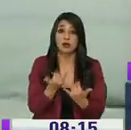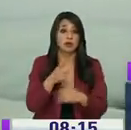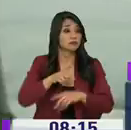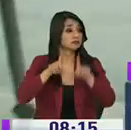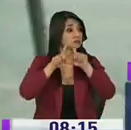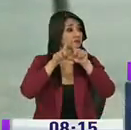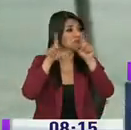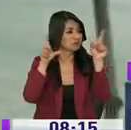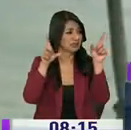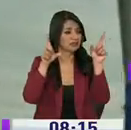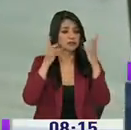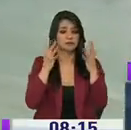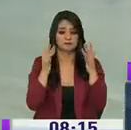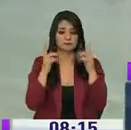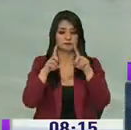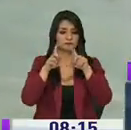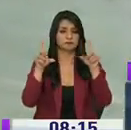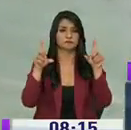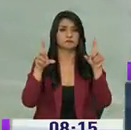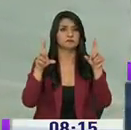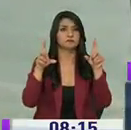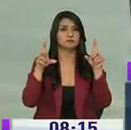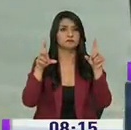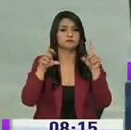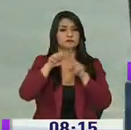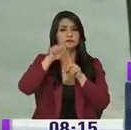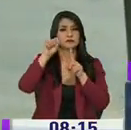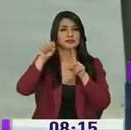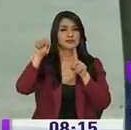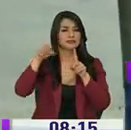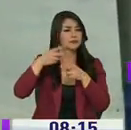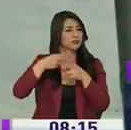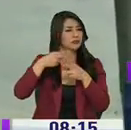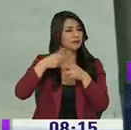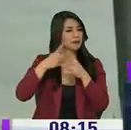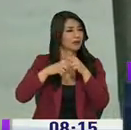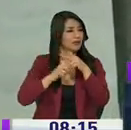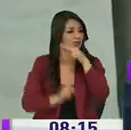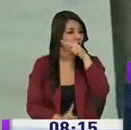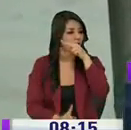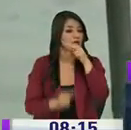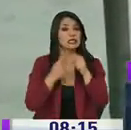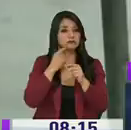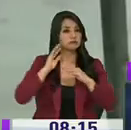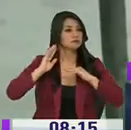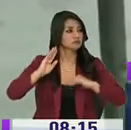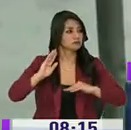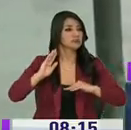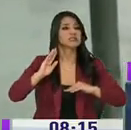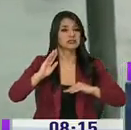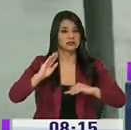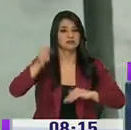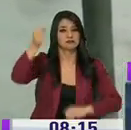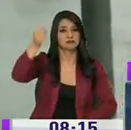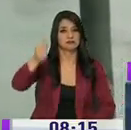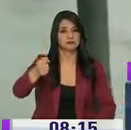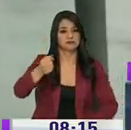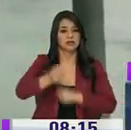empresa de sistemas de semaforización es que nos ofrecieron colocar para el